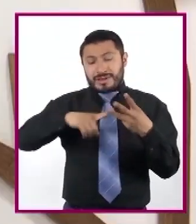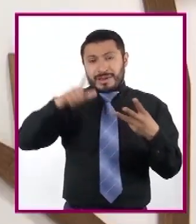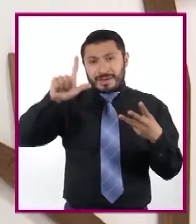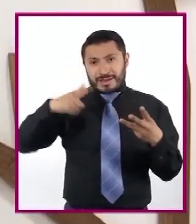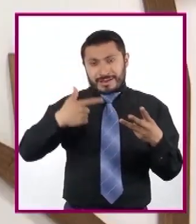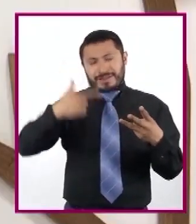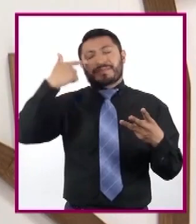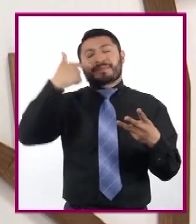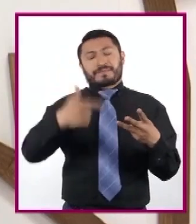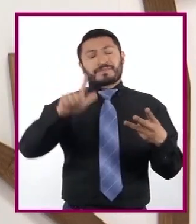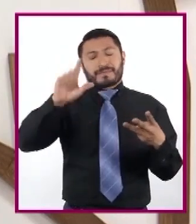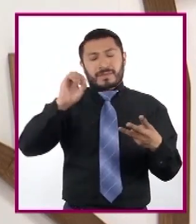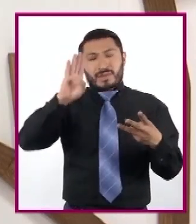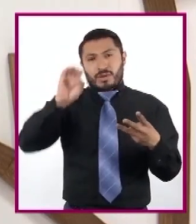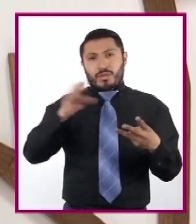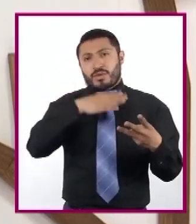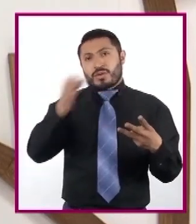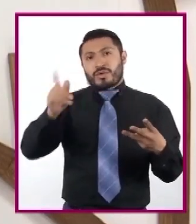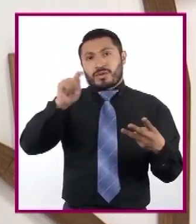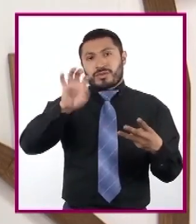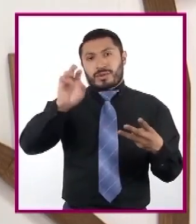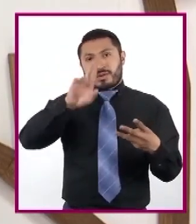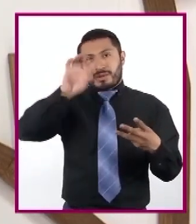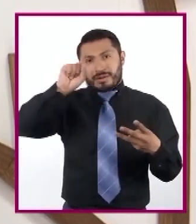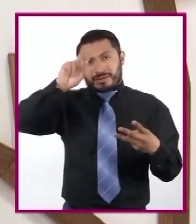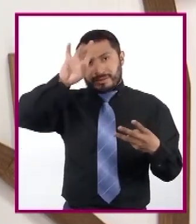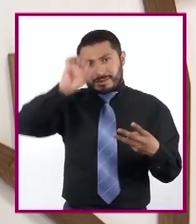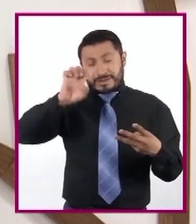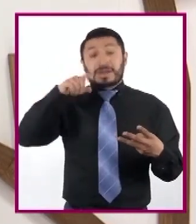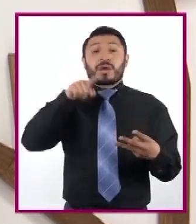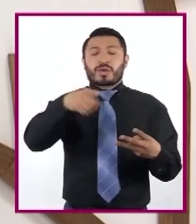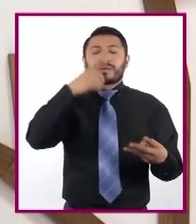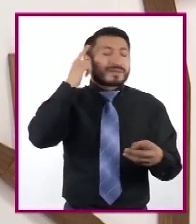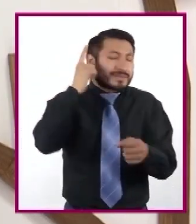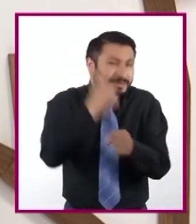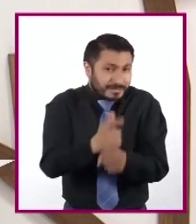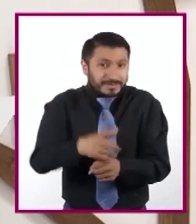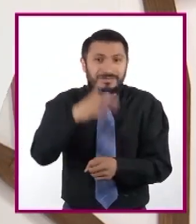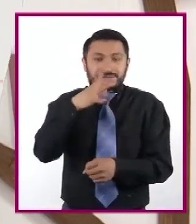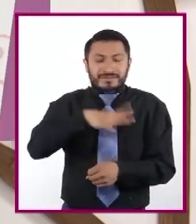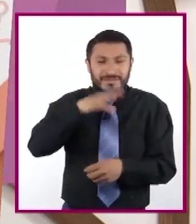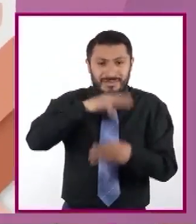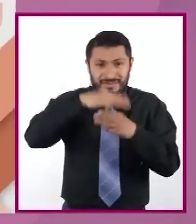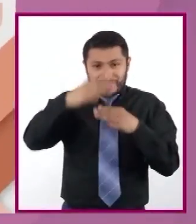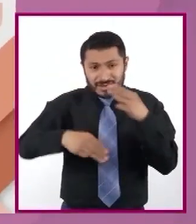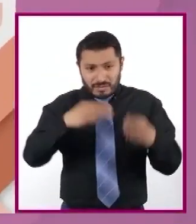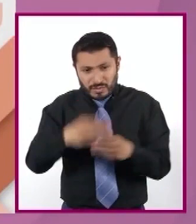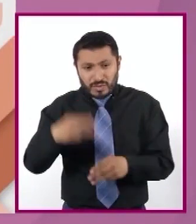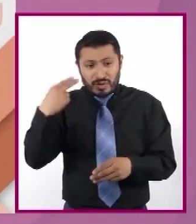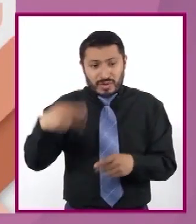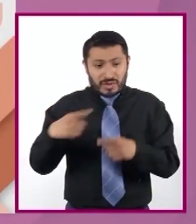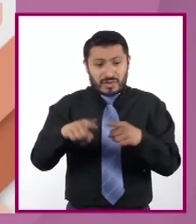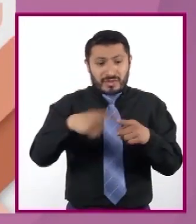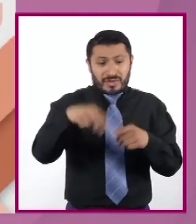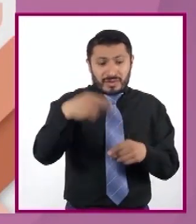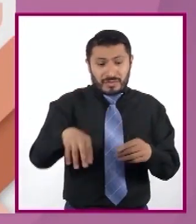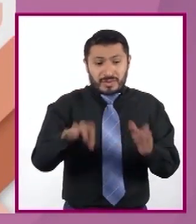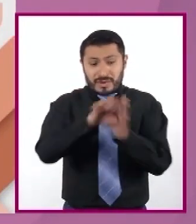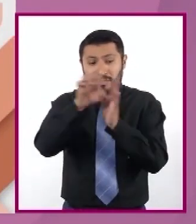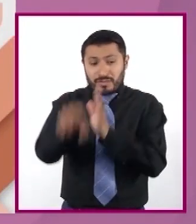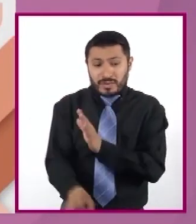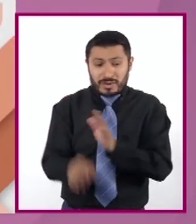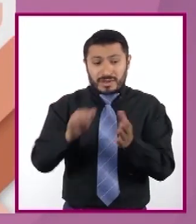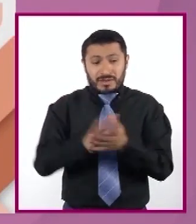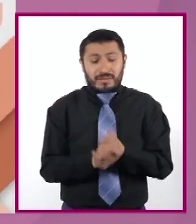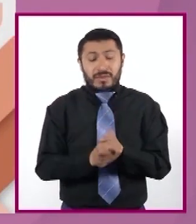Leslie. Como se pudieron percatar, podemos hacer referencia a la Tierra de distintas maneras. En este ejemplo se utilizaron